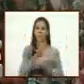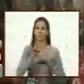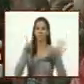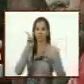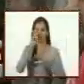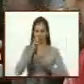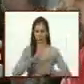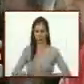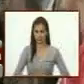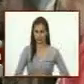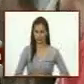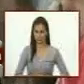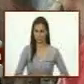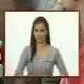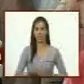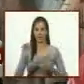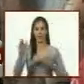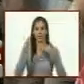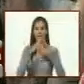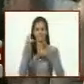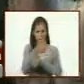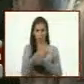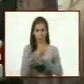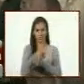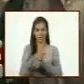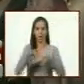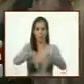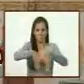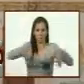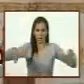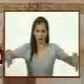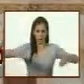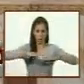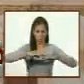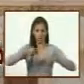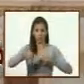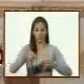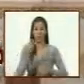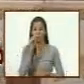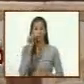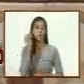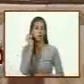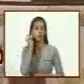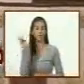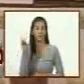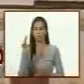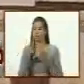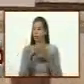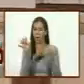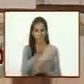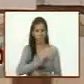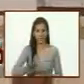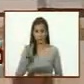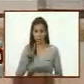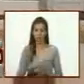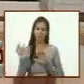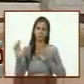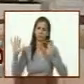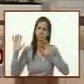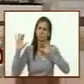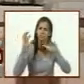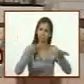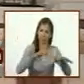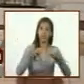57 años de edad. En el Palacio de Miraflores, en el Balcón del Pueblo, venezolanos provenientes de todos los rincones de Venezuela